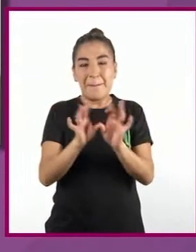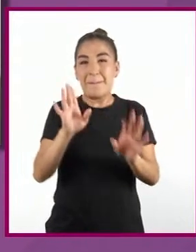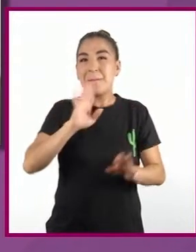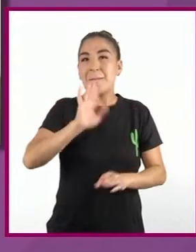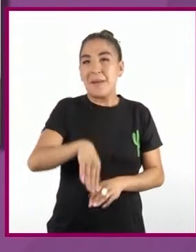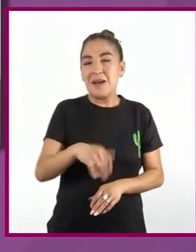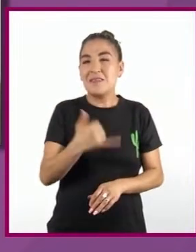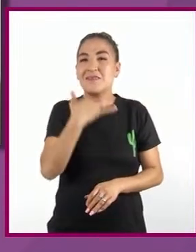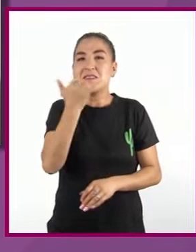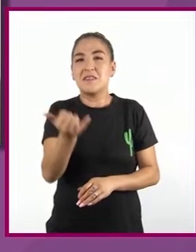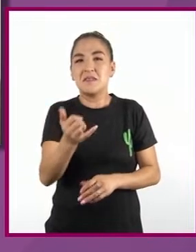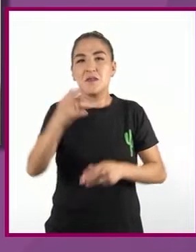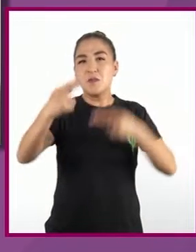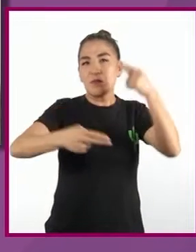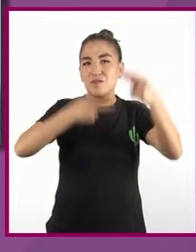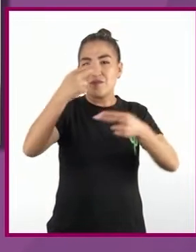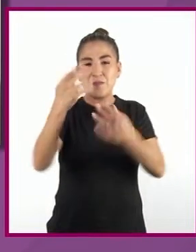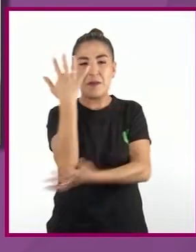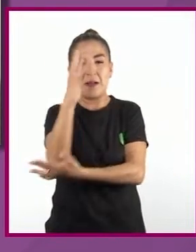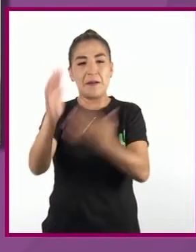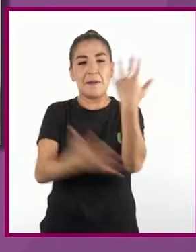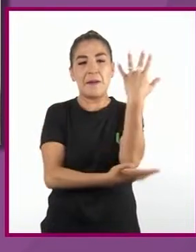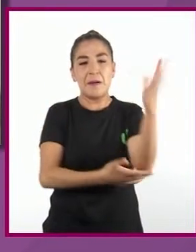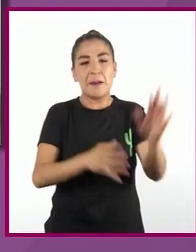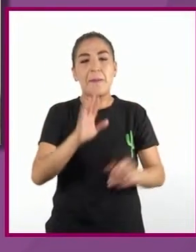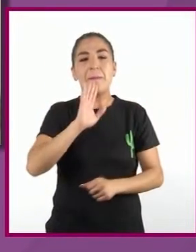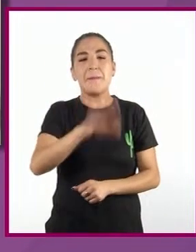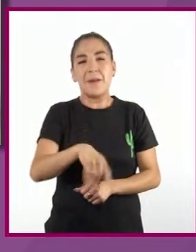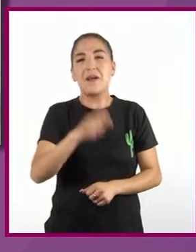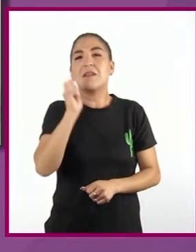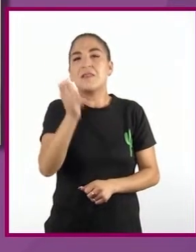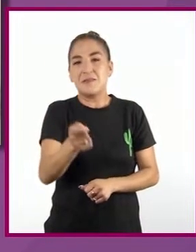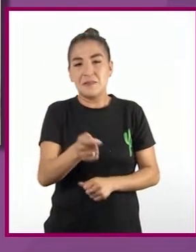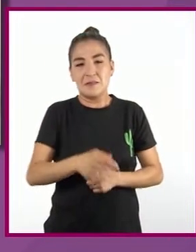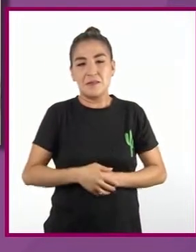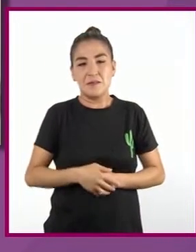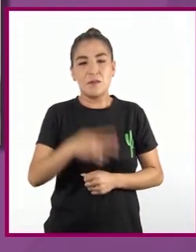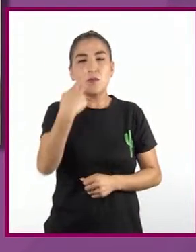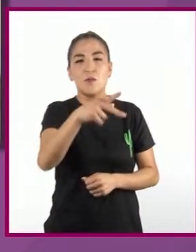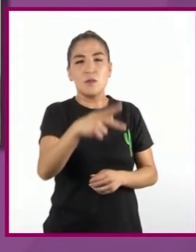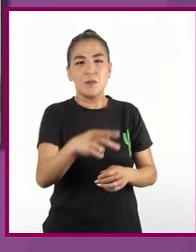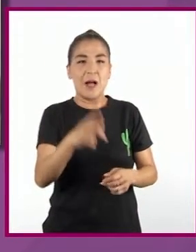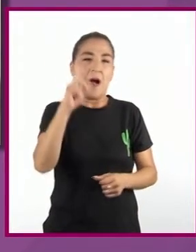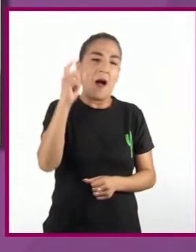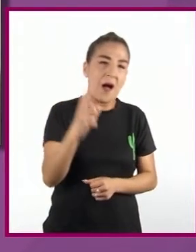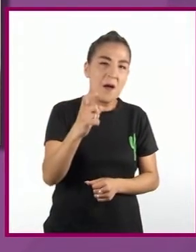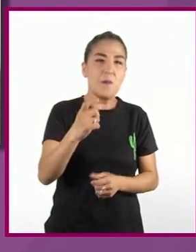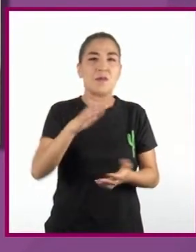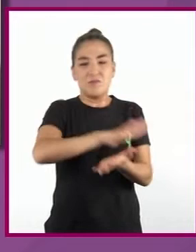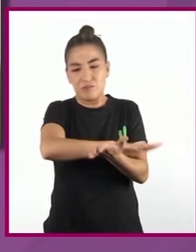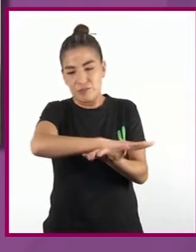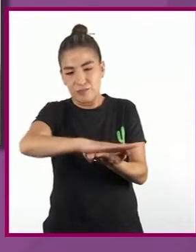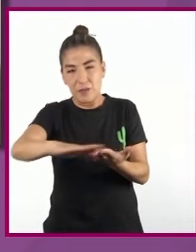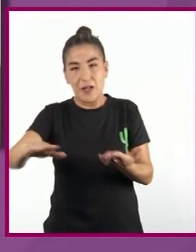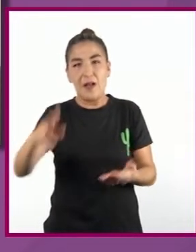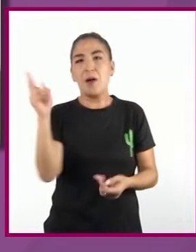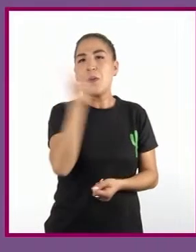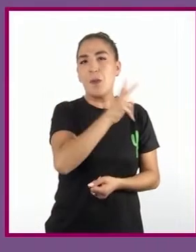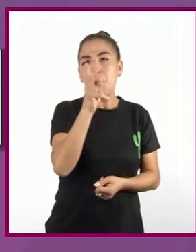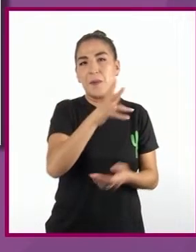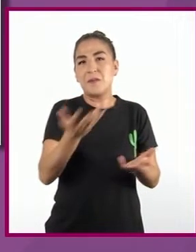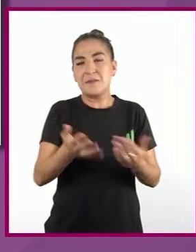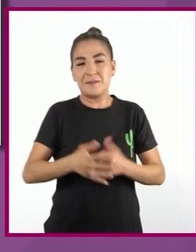ambiente? ¿Qué implicaciones tienen el sistema como agua, suelo y aire?